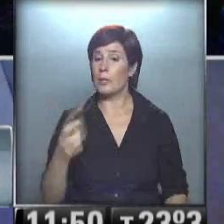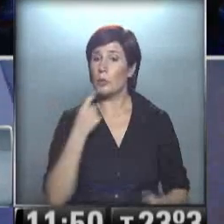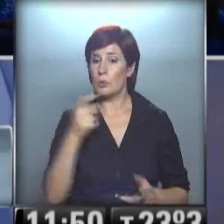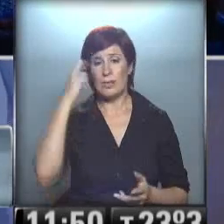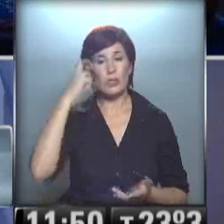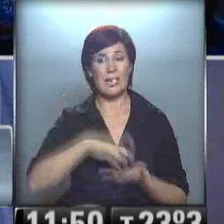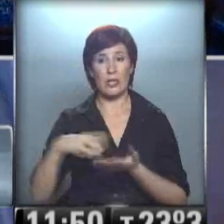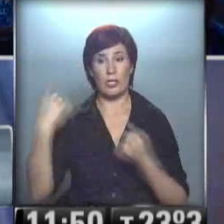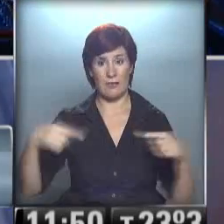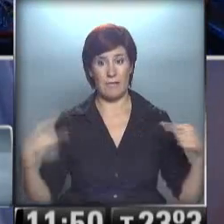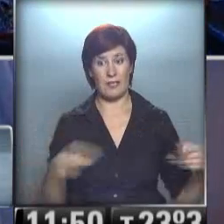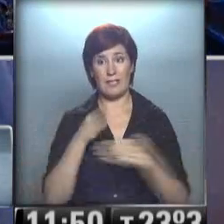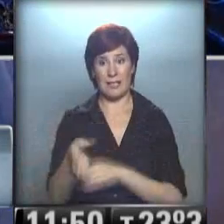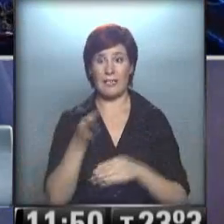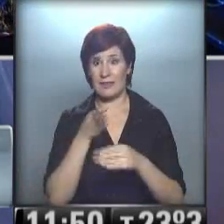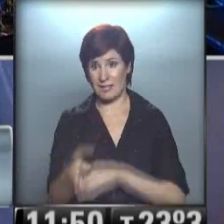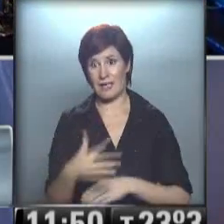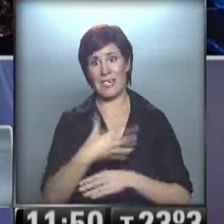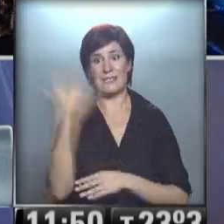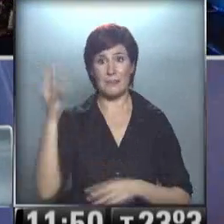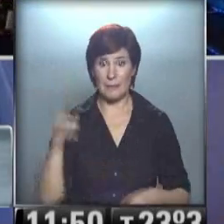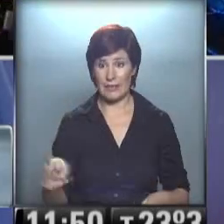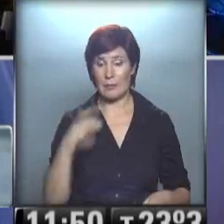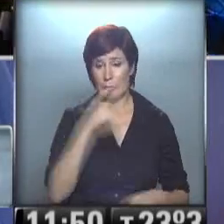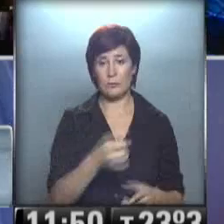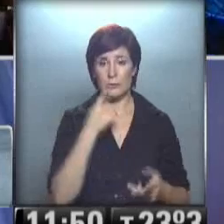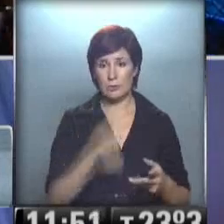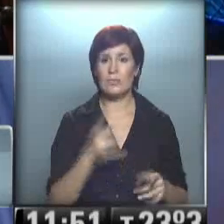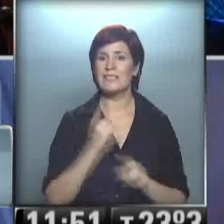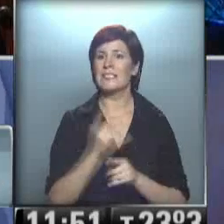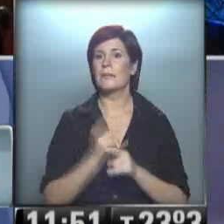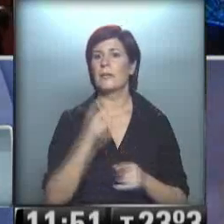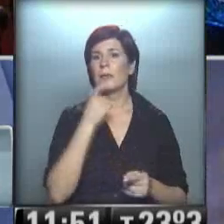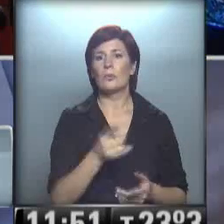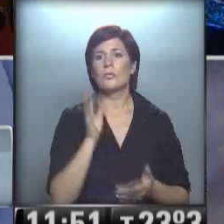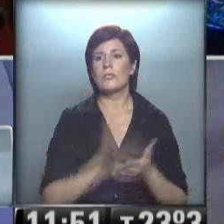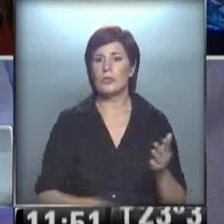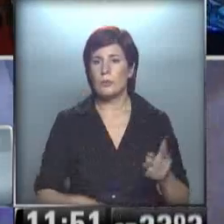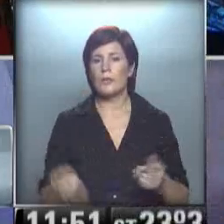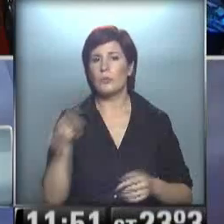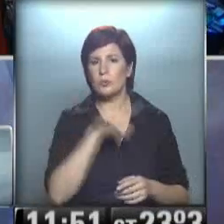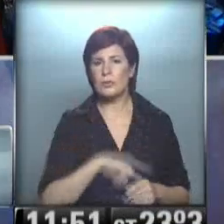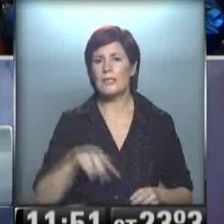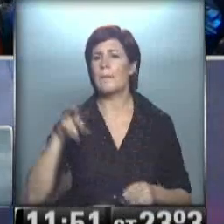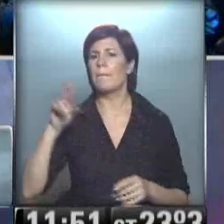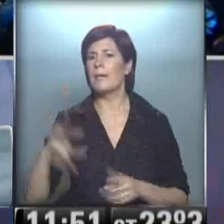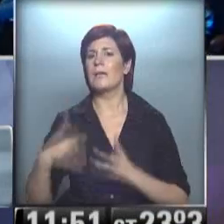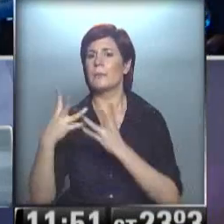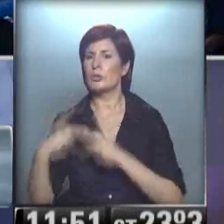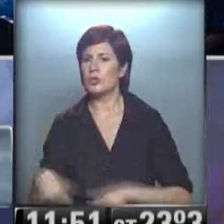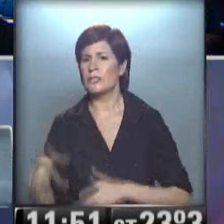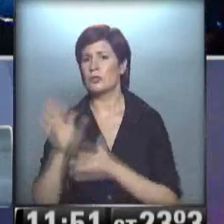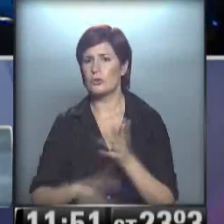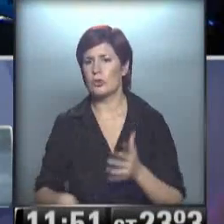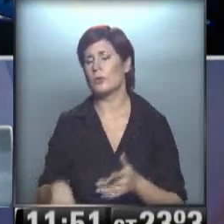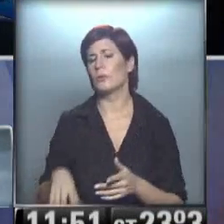que ingresaban a la apertura de la Asamblea Legislativa, se les preguntaba sobre esto, por ejemplo, si acompañarían proyectos que se ocuparan